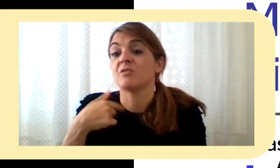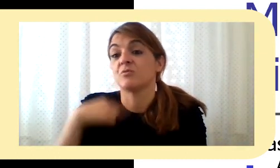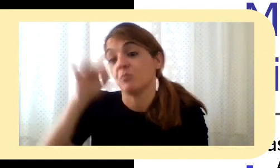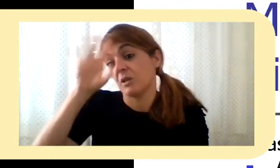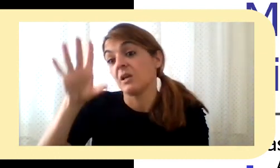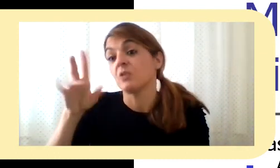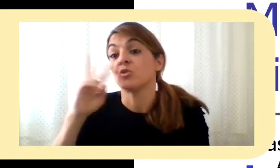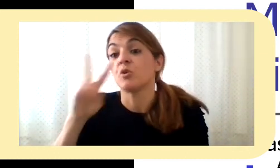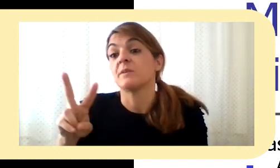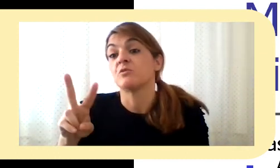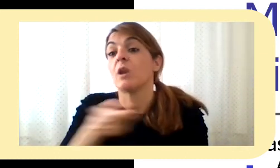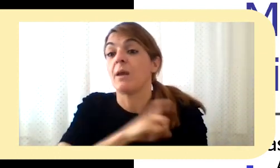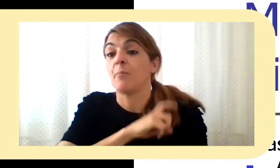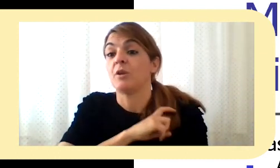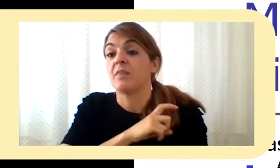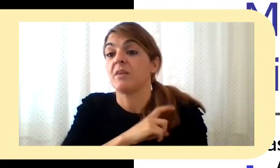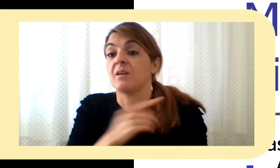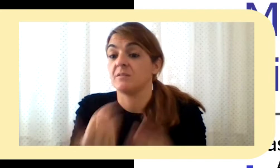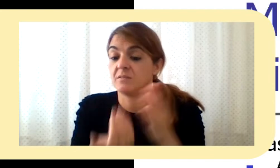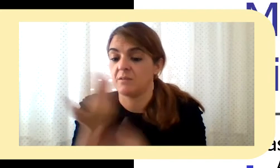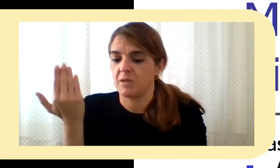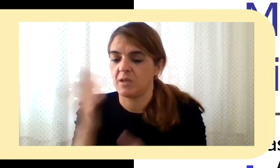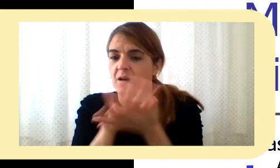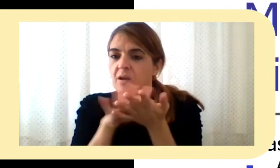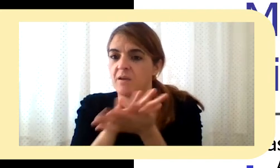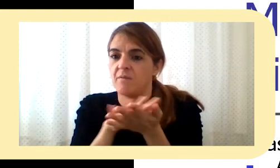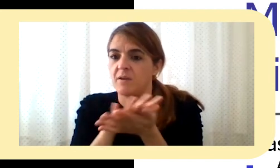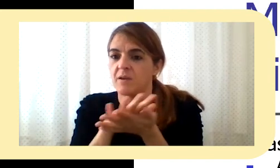esta mañana he hablado para las Mosas de Escuadra, o sea, la